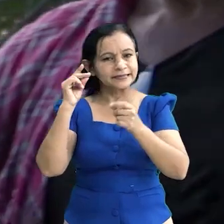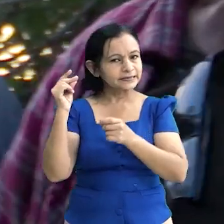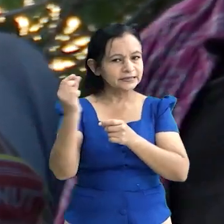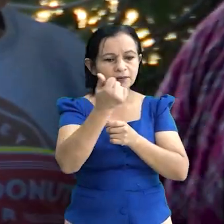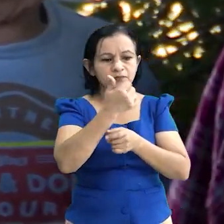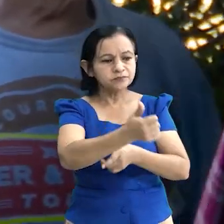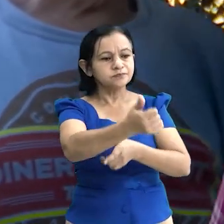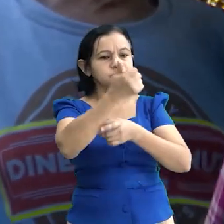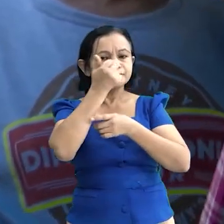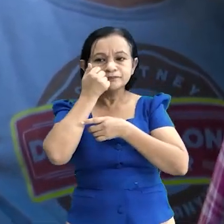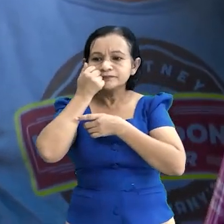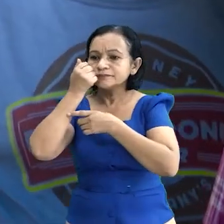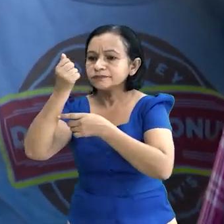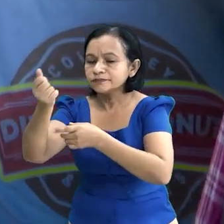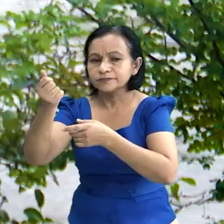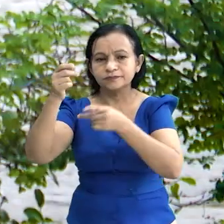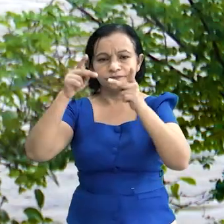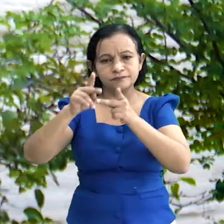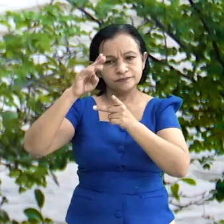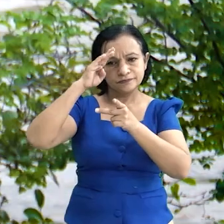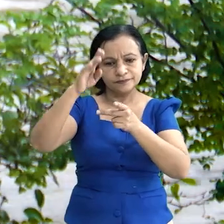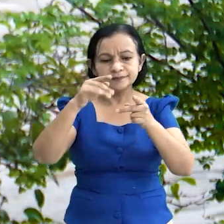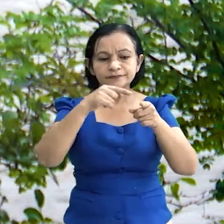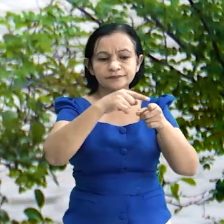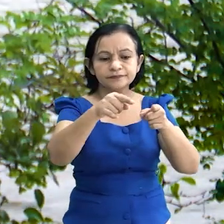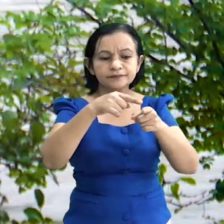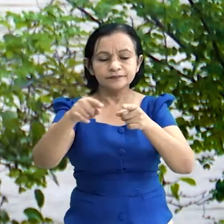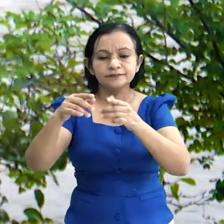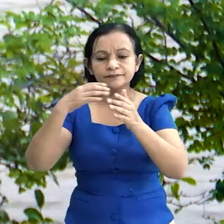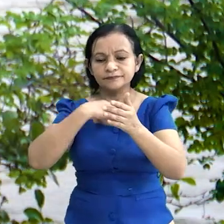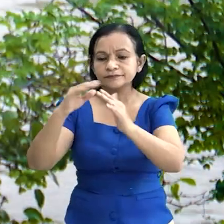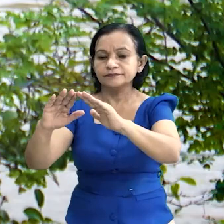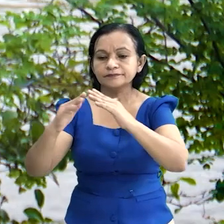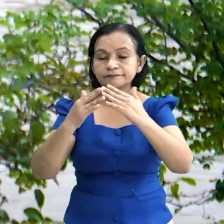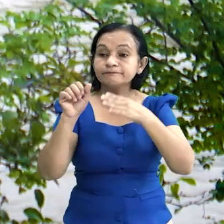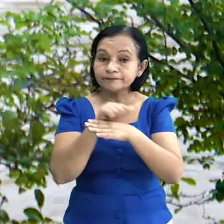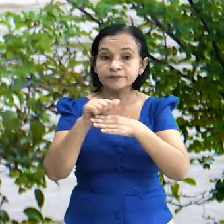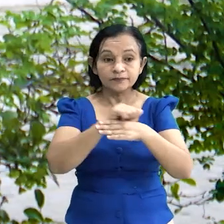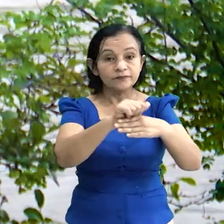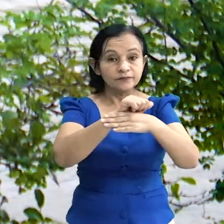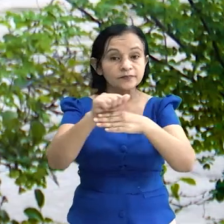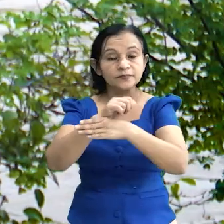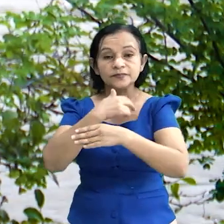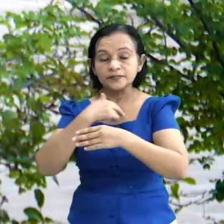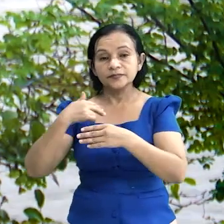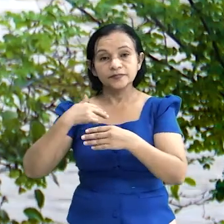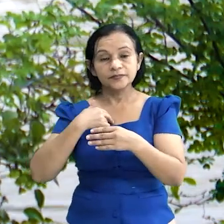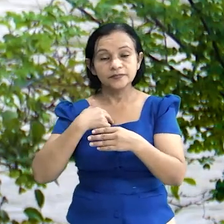inmediato. Comunicamos a nuestros líderes de cada comunidad, preparémonos para